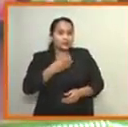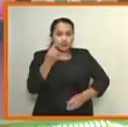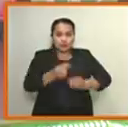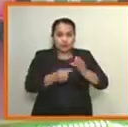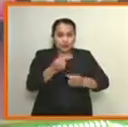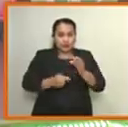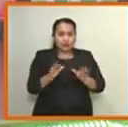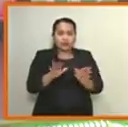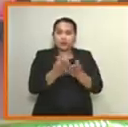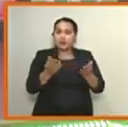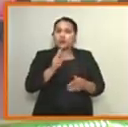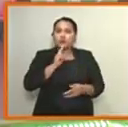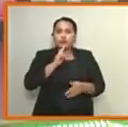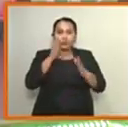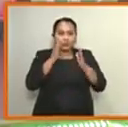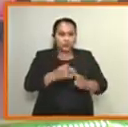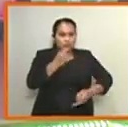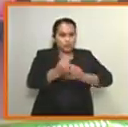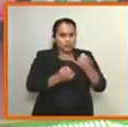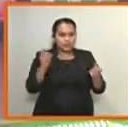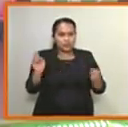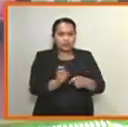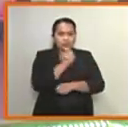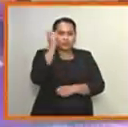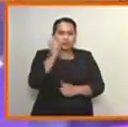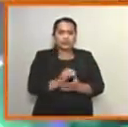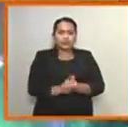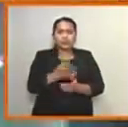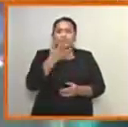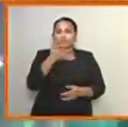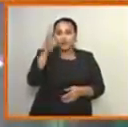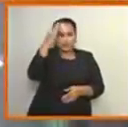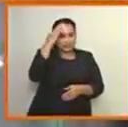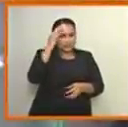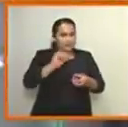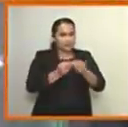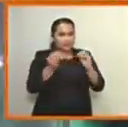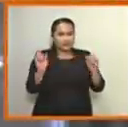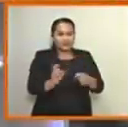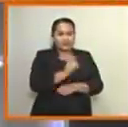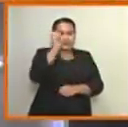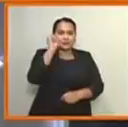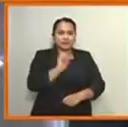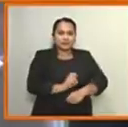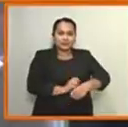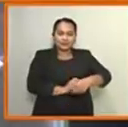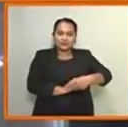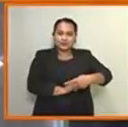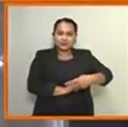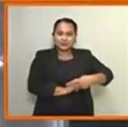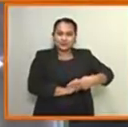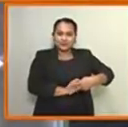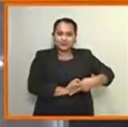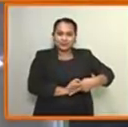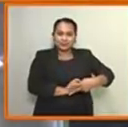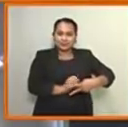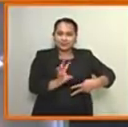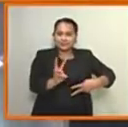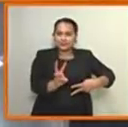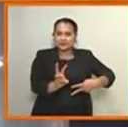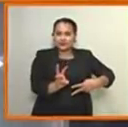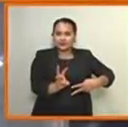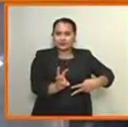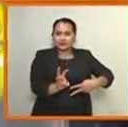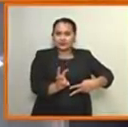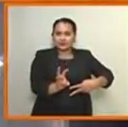ganes a lo Catracho. Te deseo mucha suerte, conoceremos el primer número ganador con su primer dígito. Este es el 6, segundo